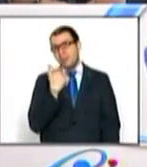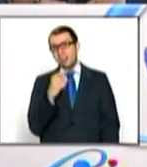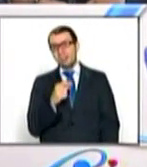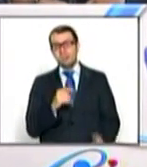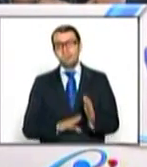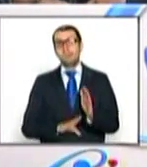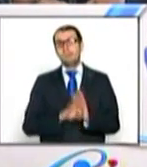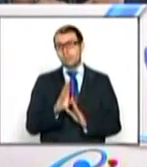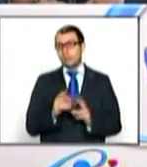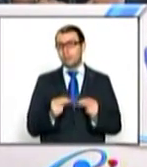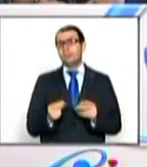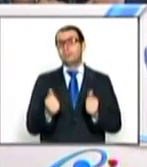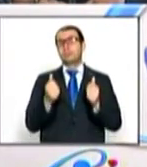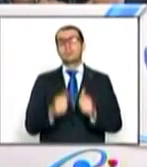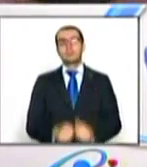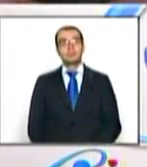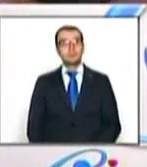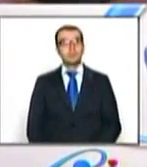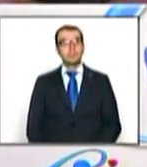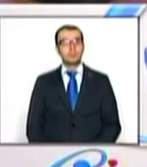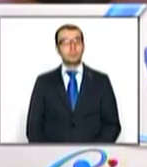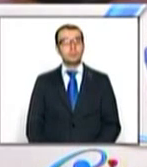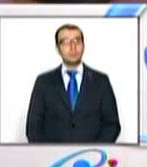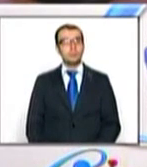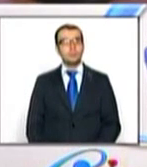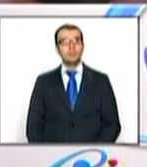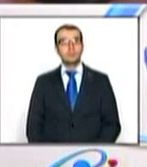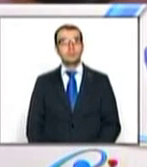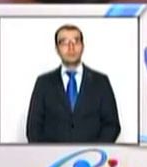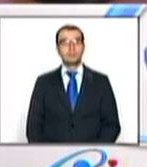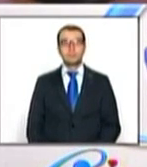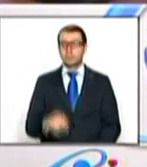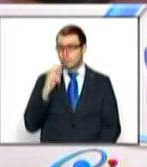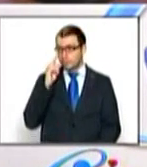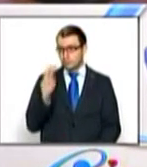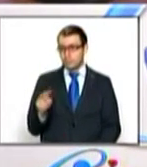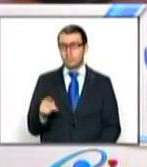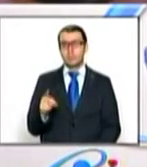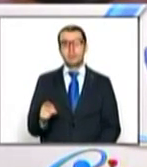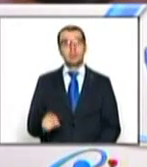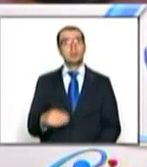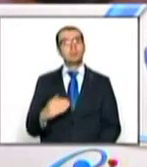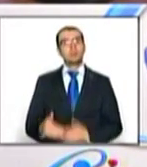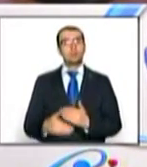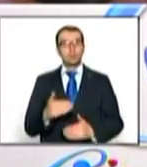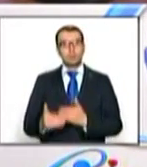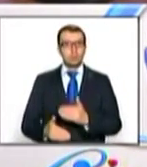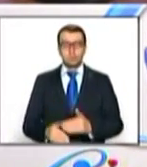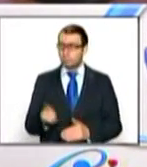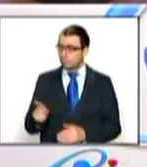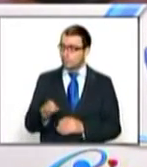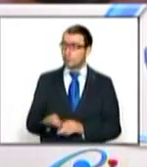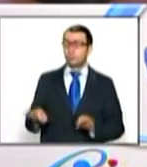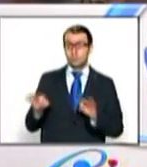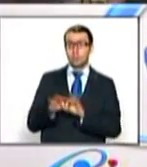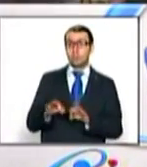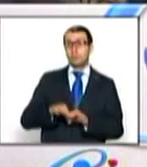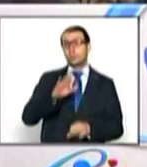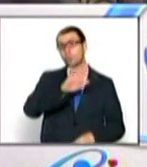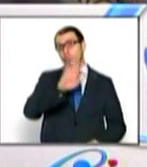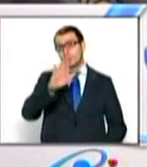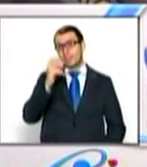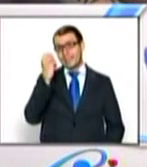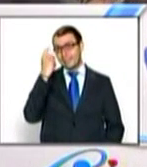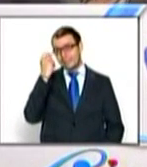con mayor rapidez. Aquí vemos los procedimientos y es muy bueno que ustedes entiendan